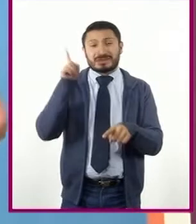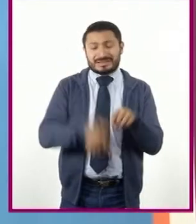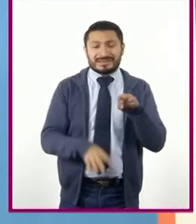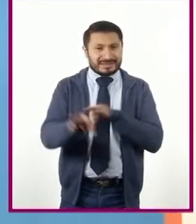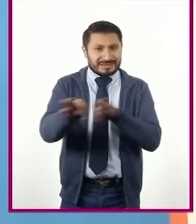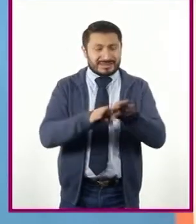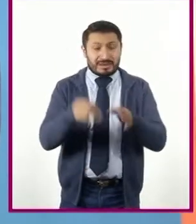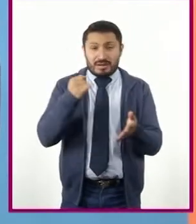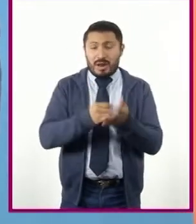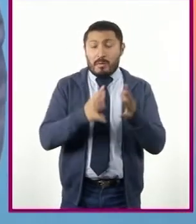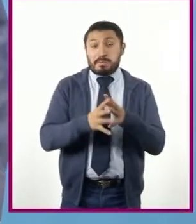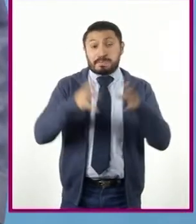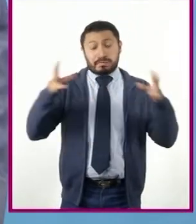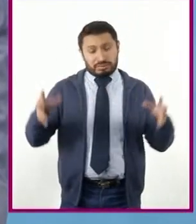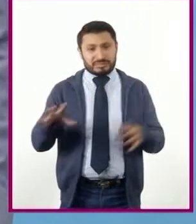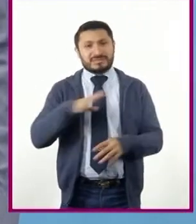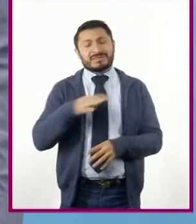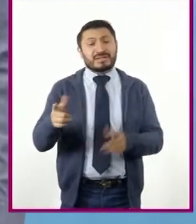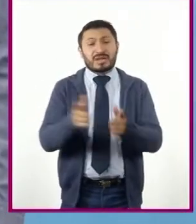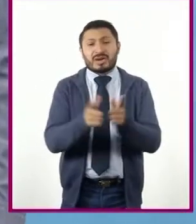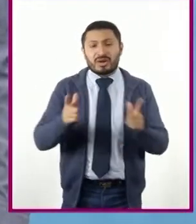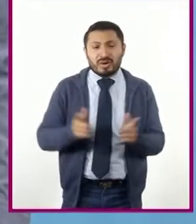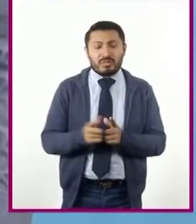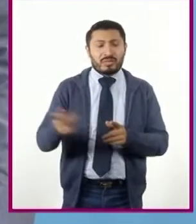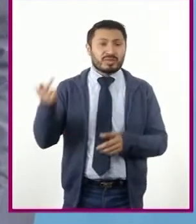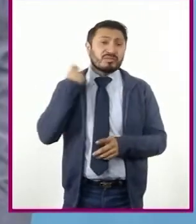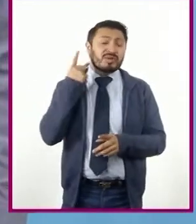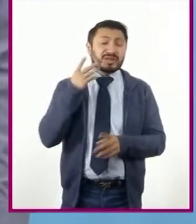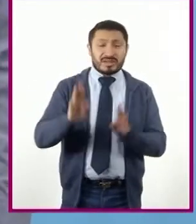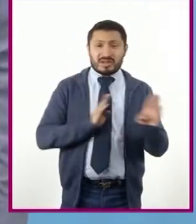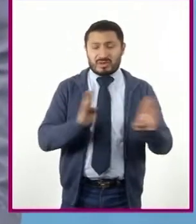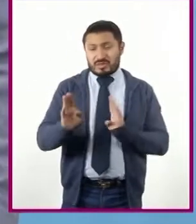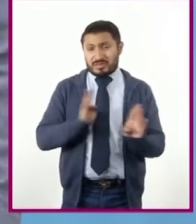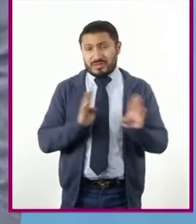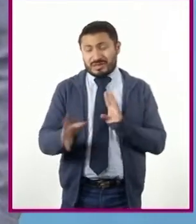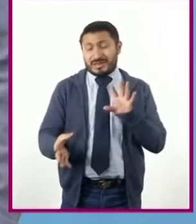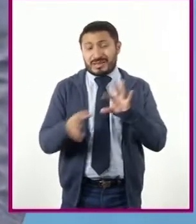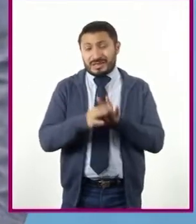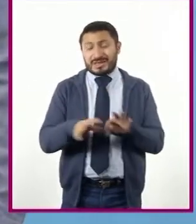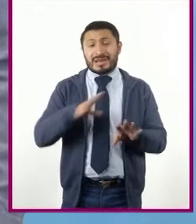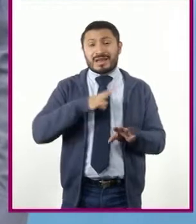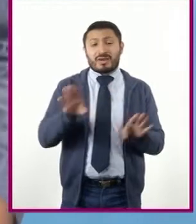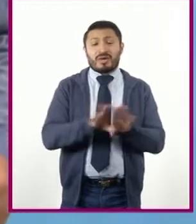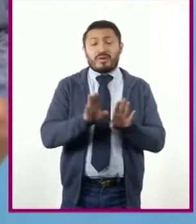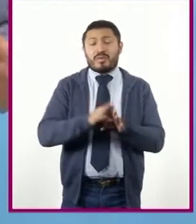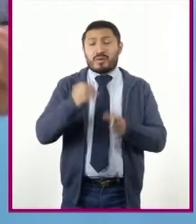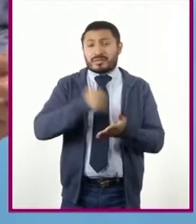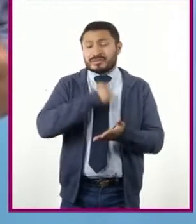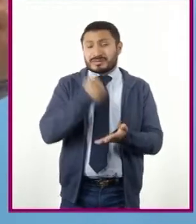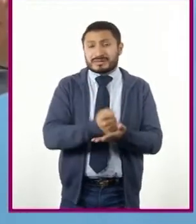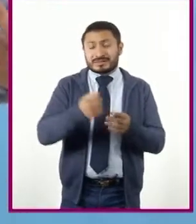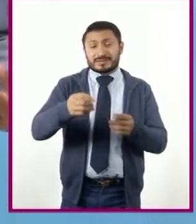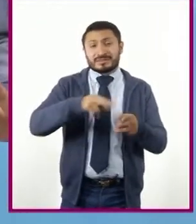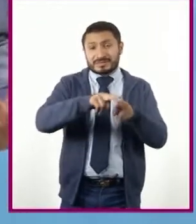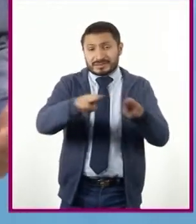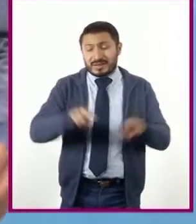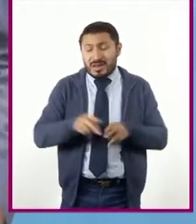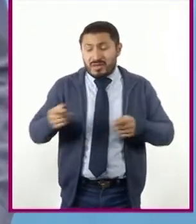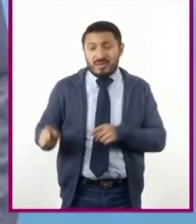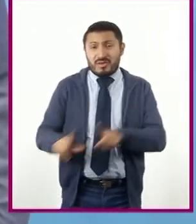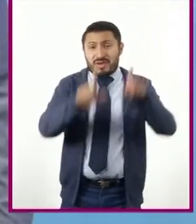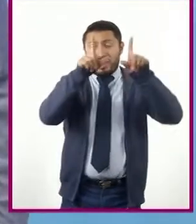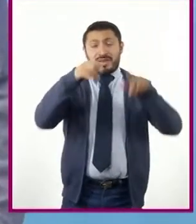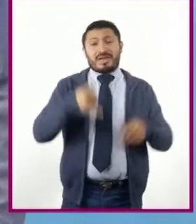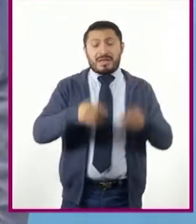inflación, surgieron agrupaciones político-militares que exaltaban los símbolos nacionalistas y una declarada admiración por